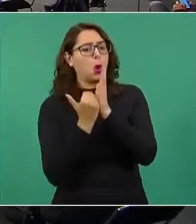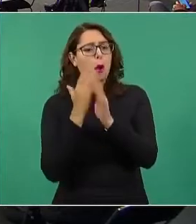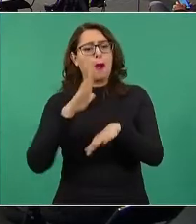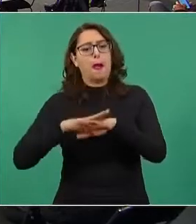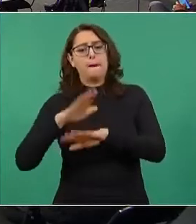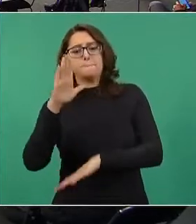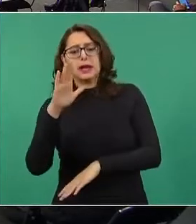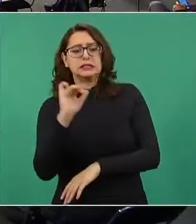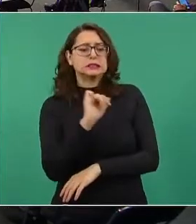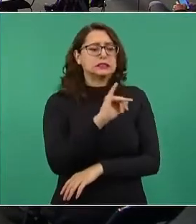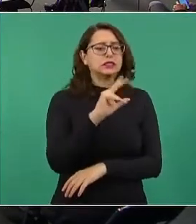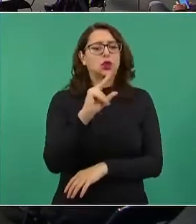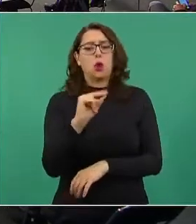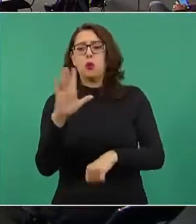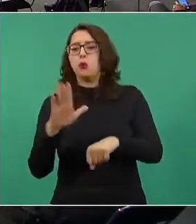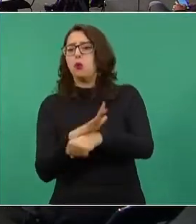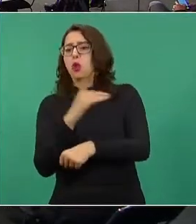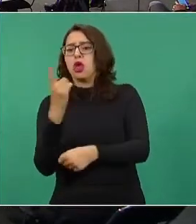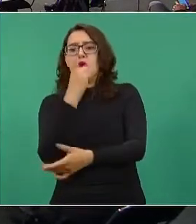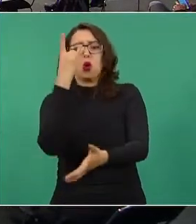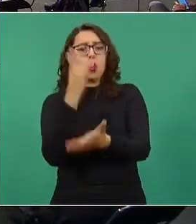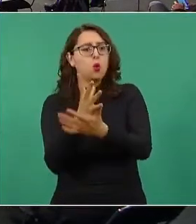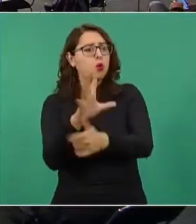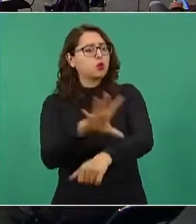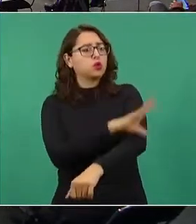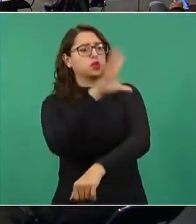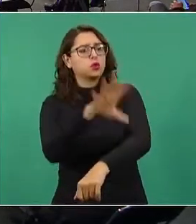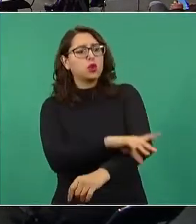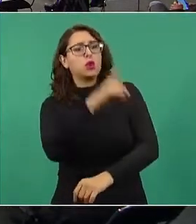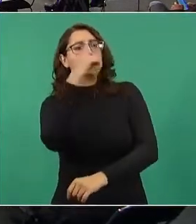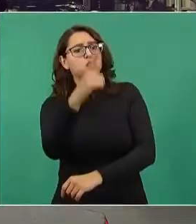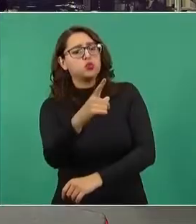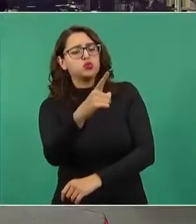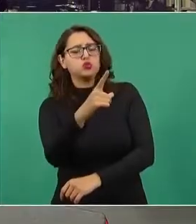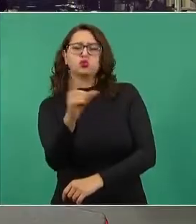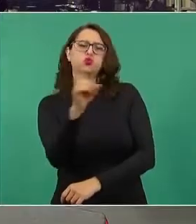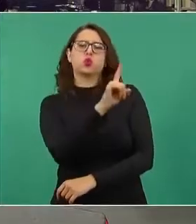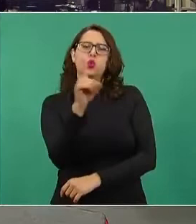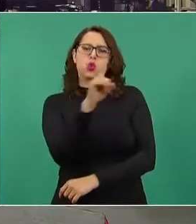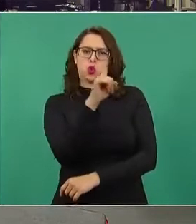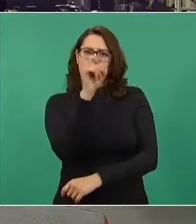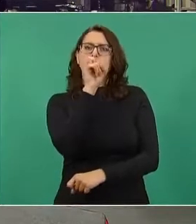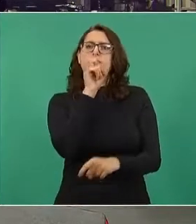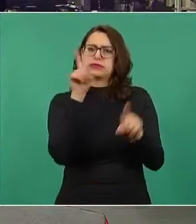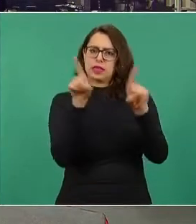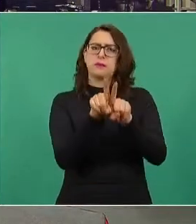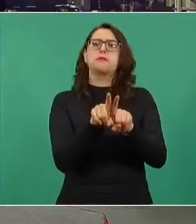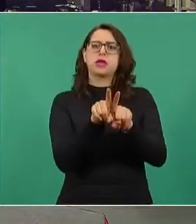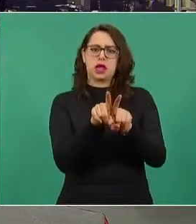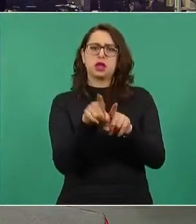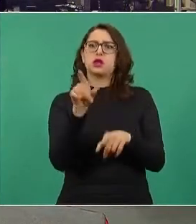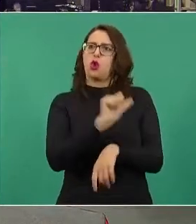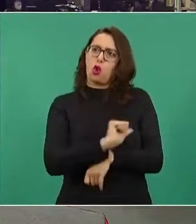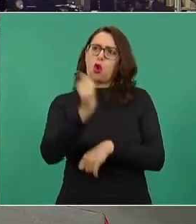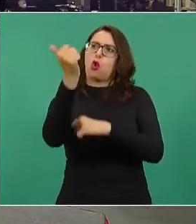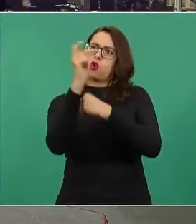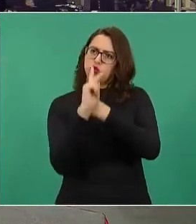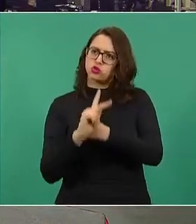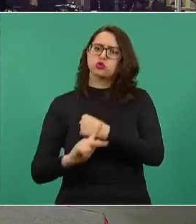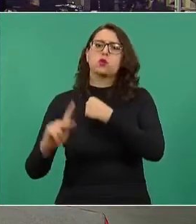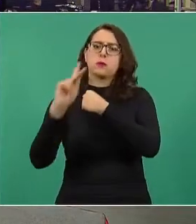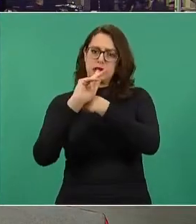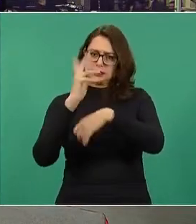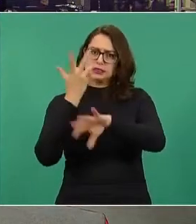sirve para generar energía eléctrica, también se exporta, México exporta